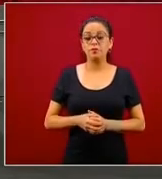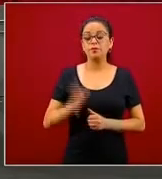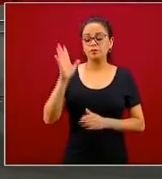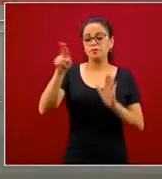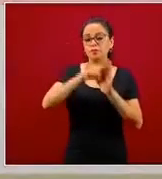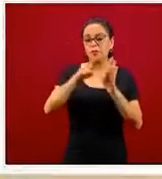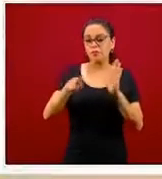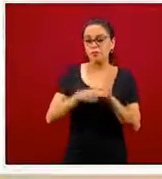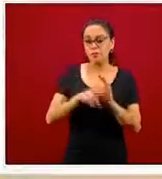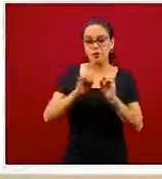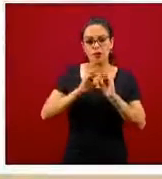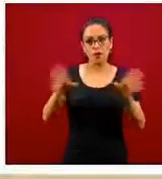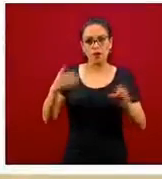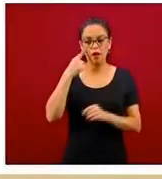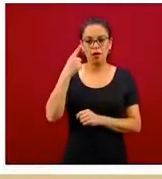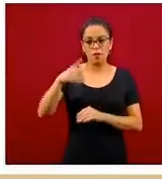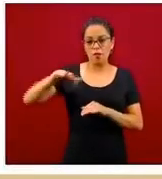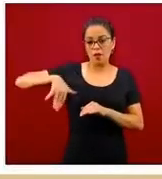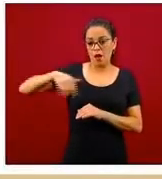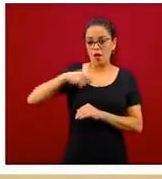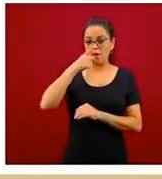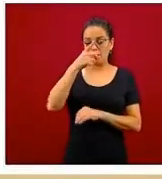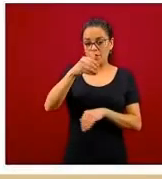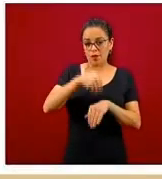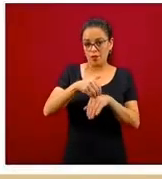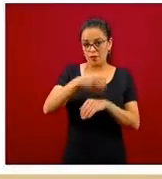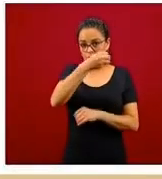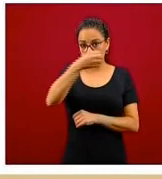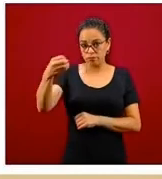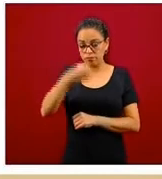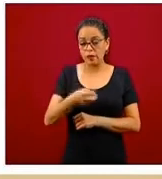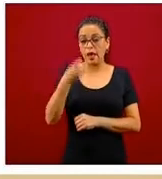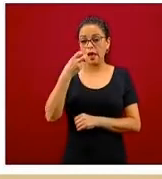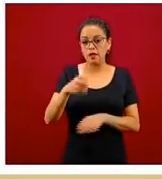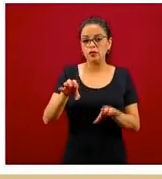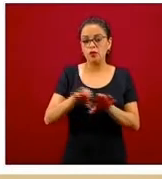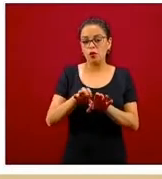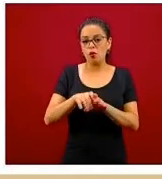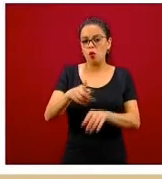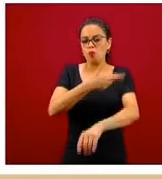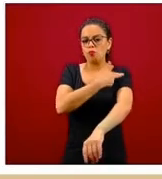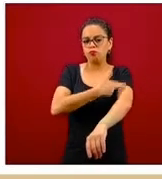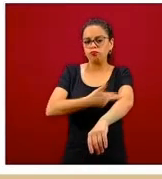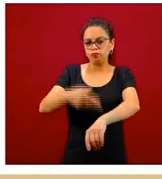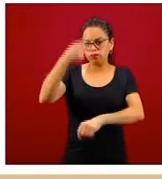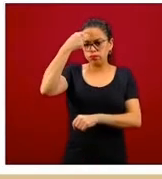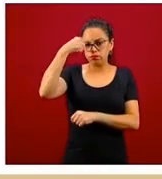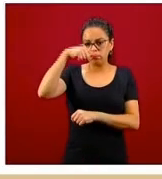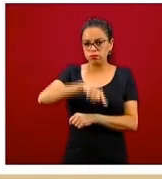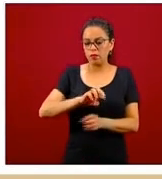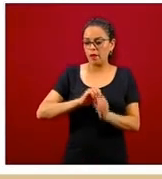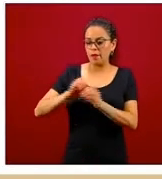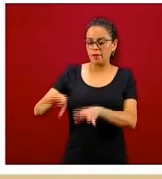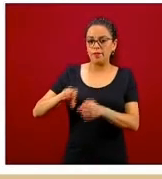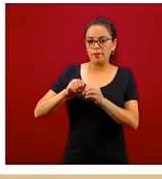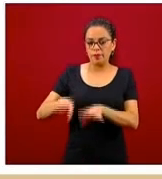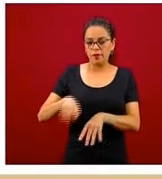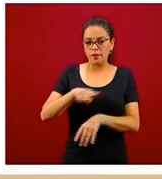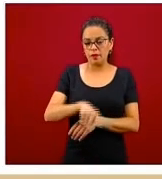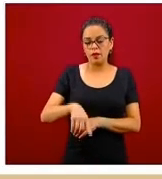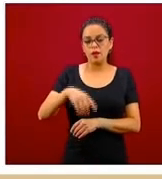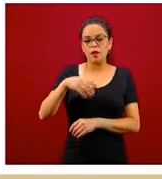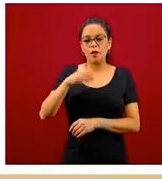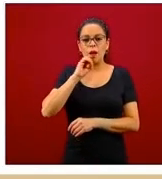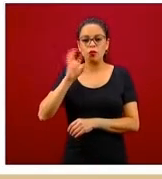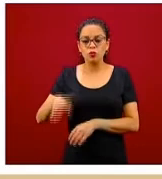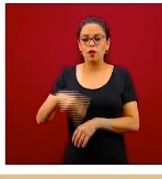people normas can pick que that up. hemos mencionado, And in our es la standards that we ruta de mentioned, recolección de we los also residuos have a peligrosos specific route for biológico-infecciosos. Llevan